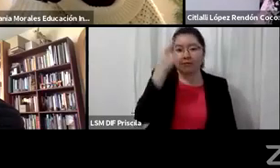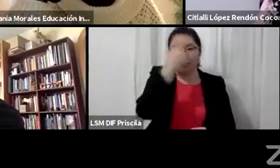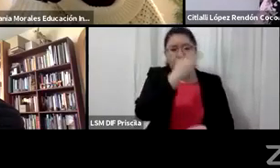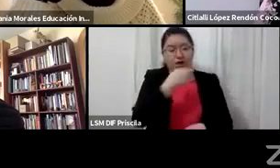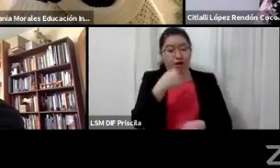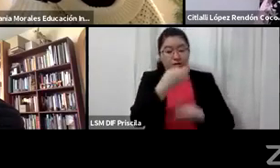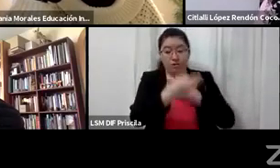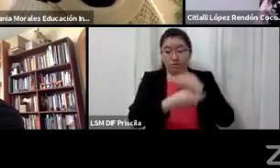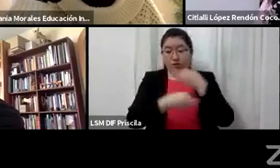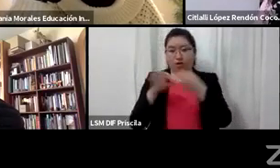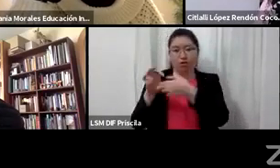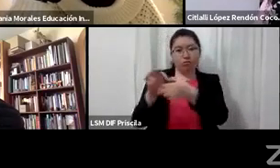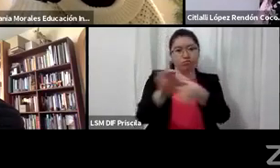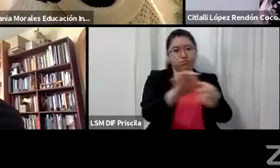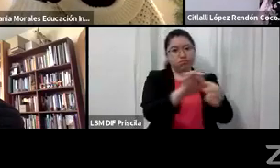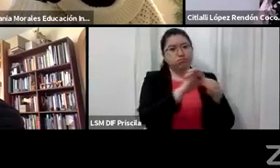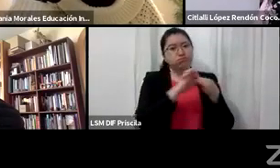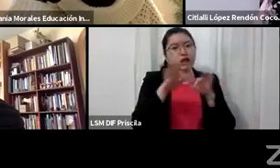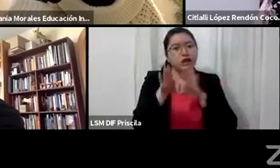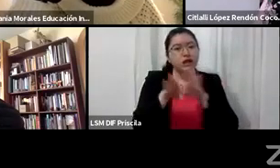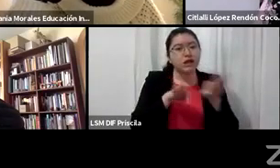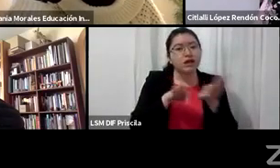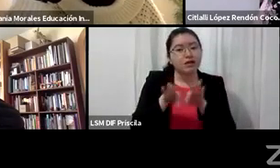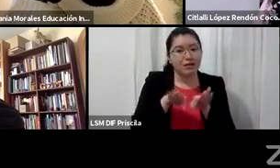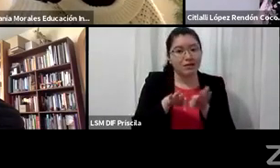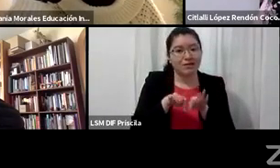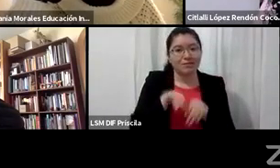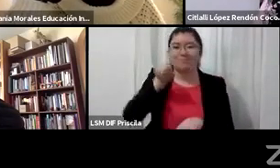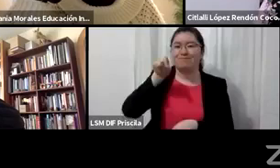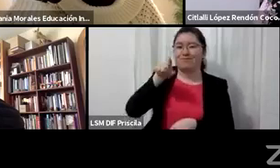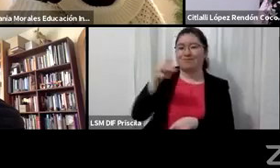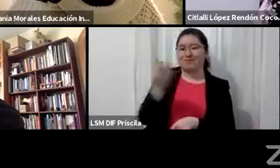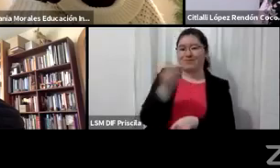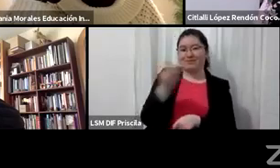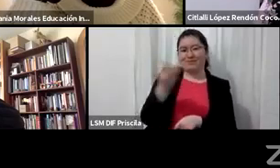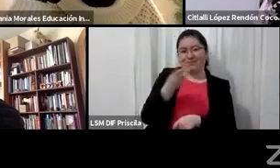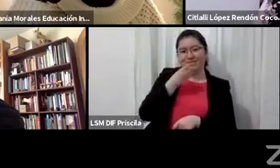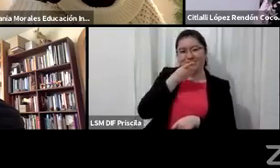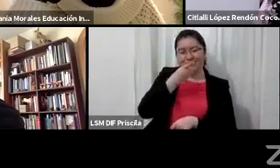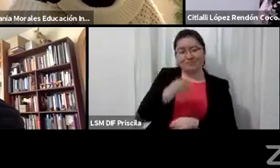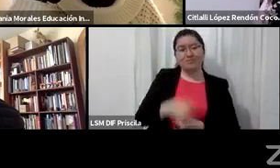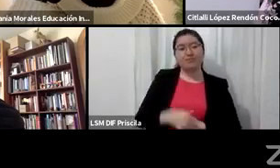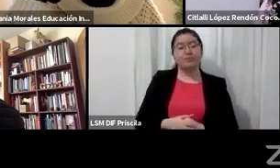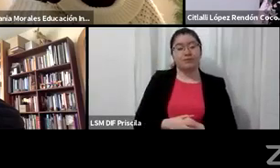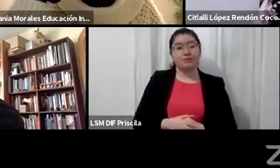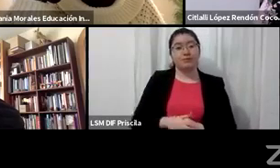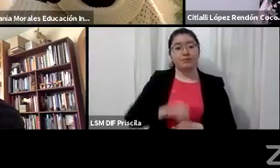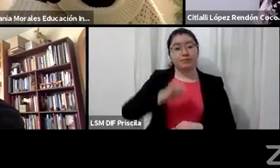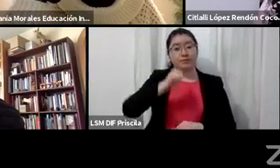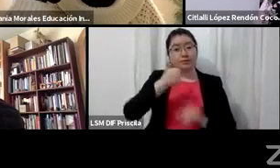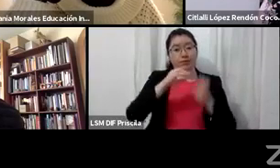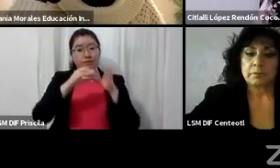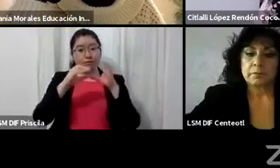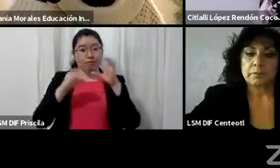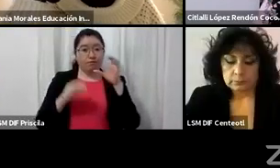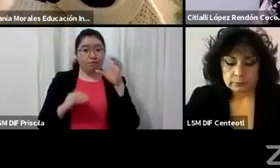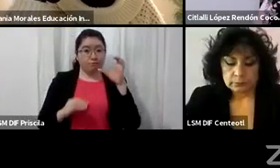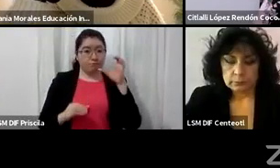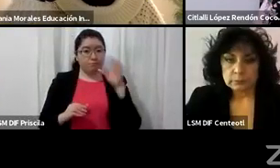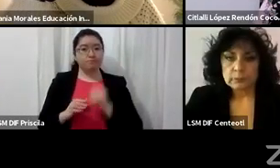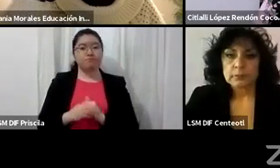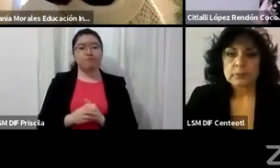común, como lo han mencionado las 3 integrantes. Otro comentario que nos hacen, siguiendo un